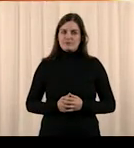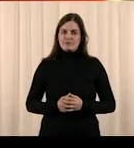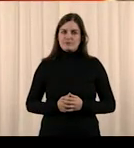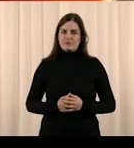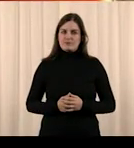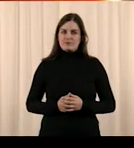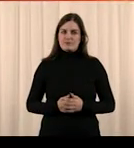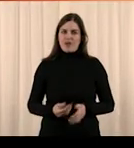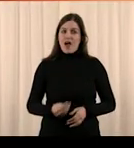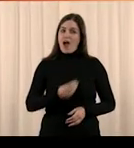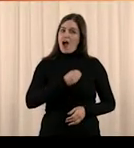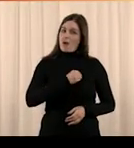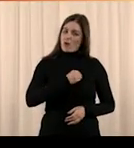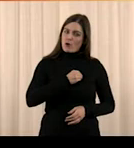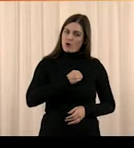Love. Amor.